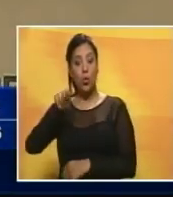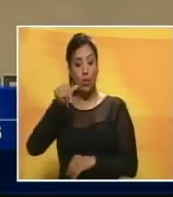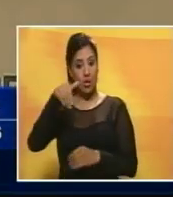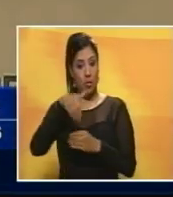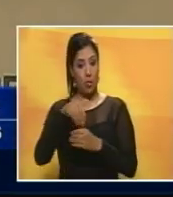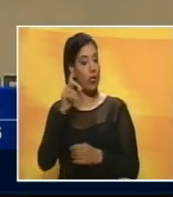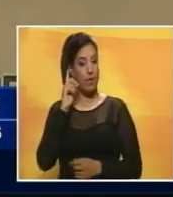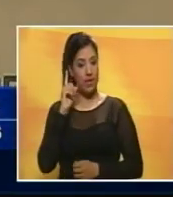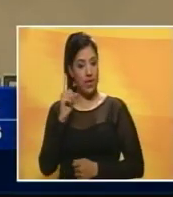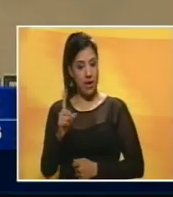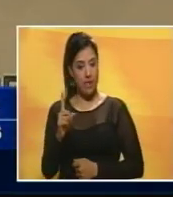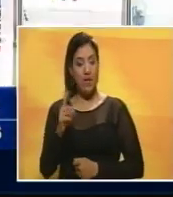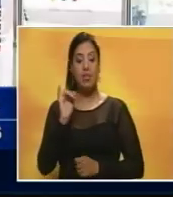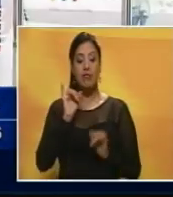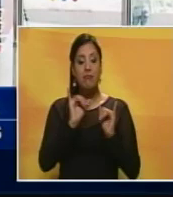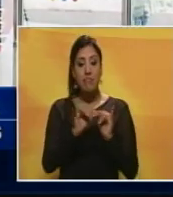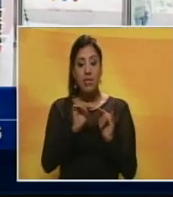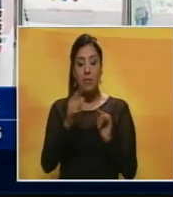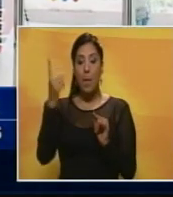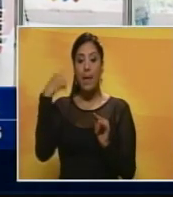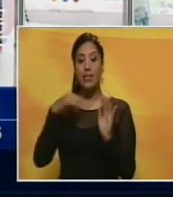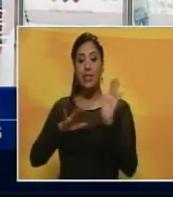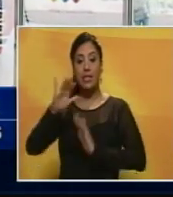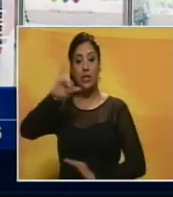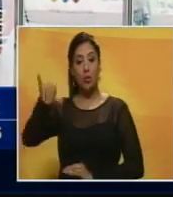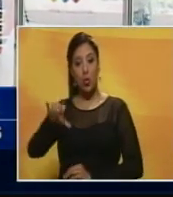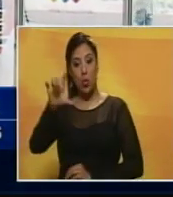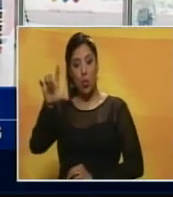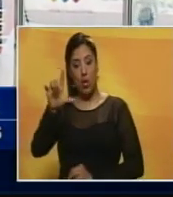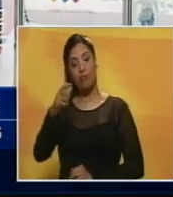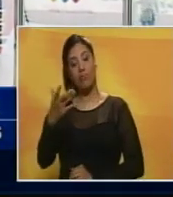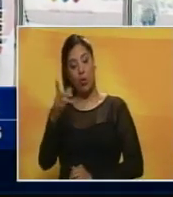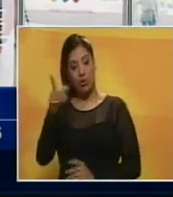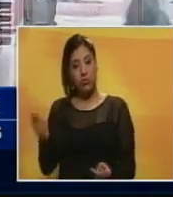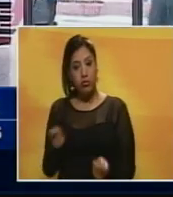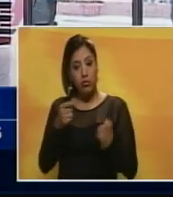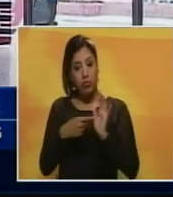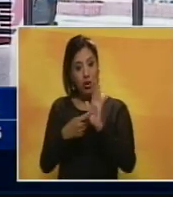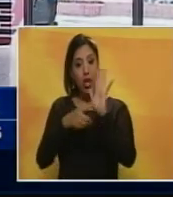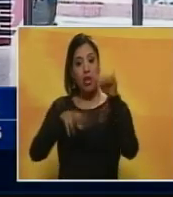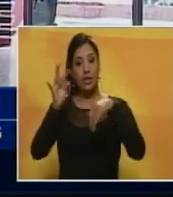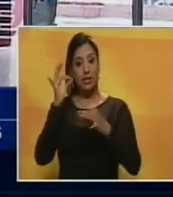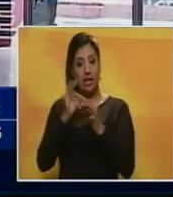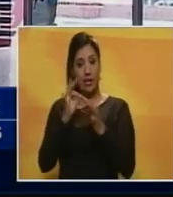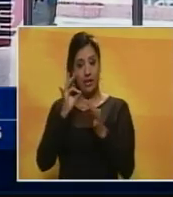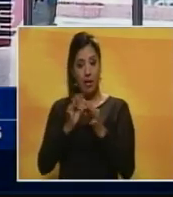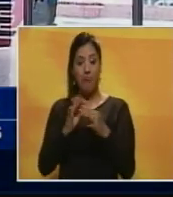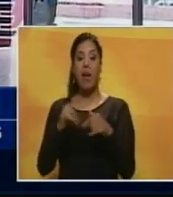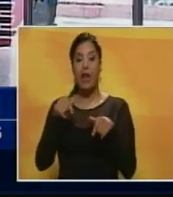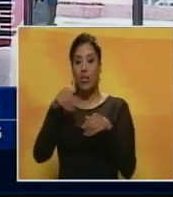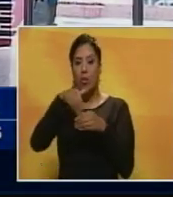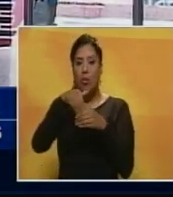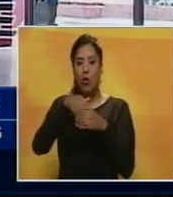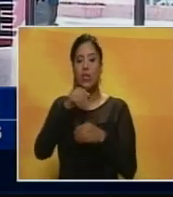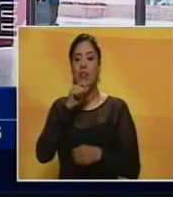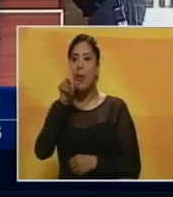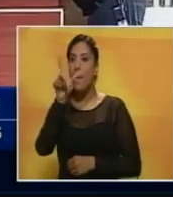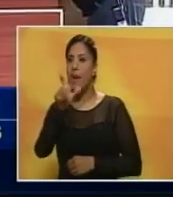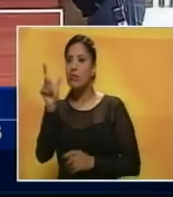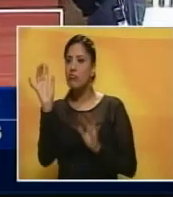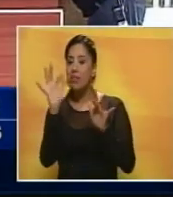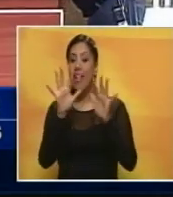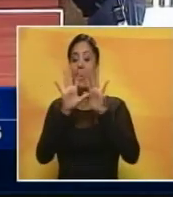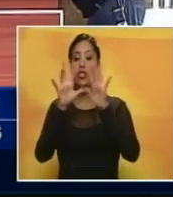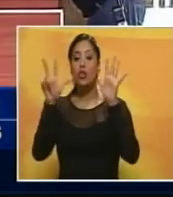estas elecciones es el mismo del pasado 15 de julio, por lo que será publicado el 12 de septiembre. Para estas votaciones podrán